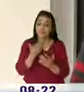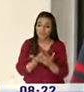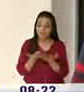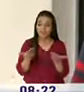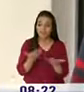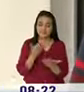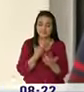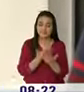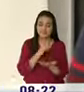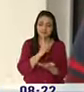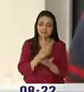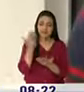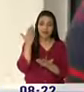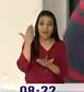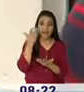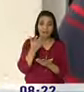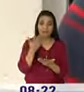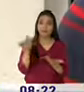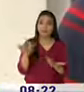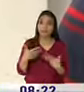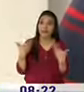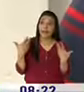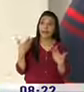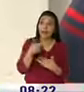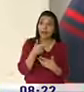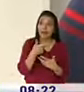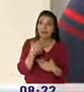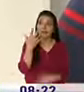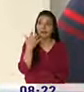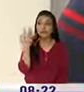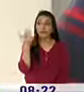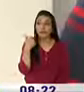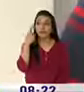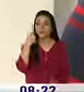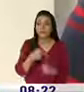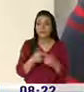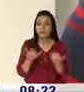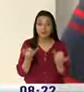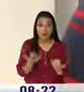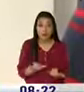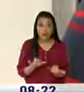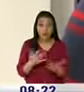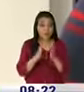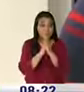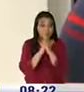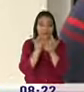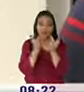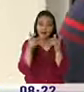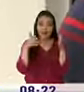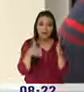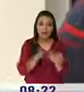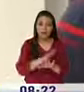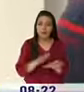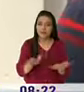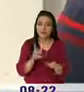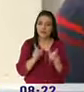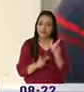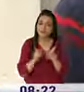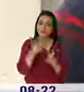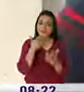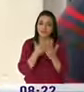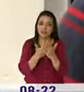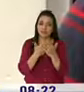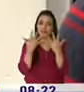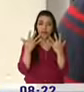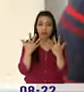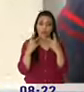porque antes uno ponía la queja y venían como a los 15, a un mes, pero ahora rápido la gente, o por lo menos los